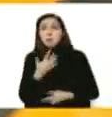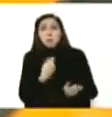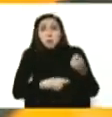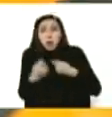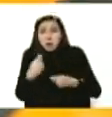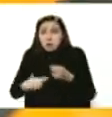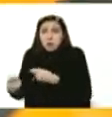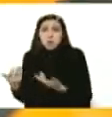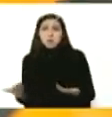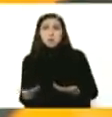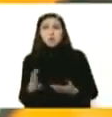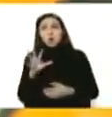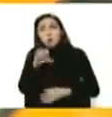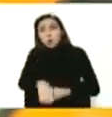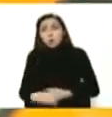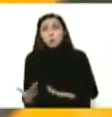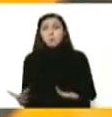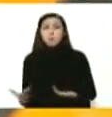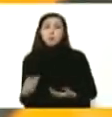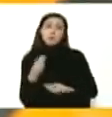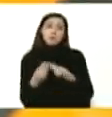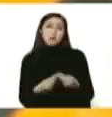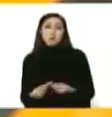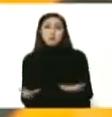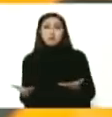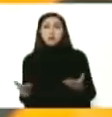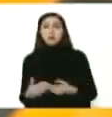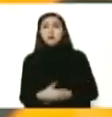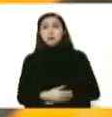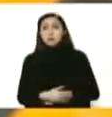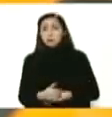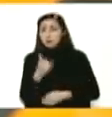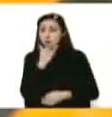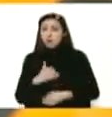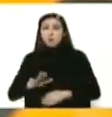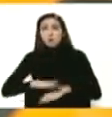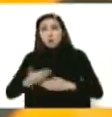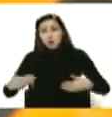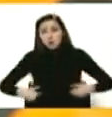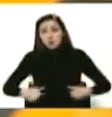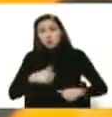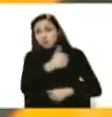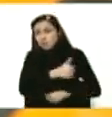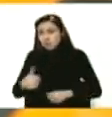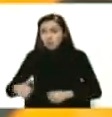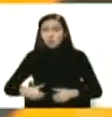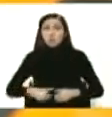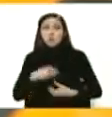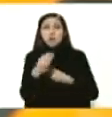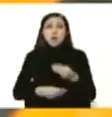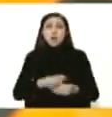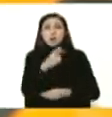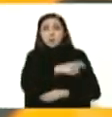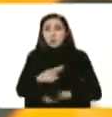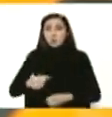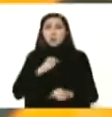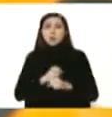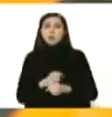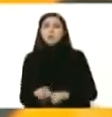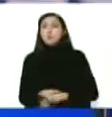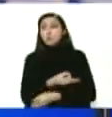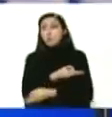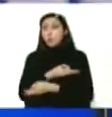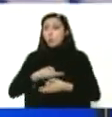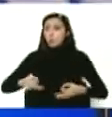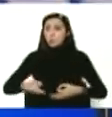mala decisión en una compra puede dar al traste con el esfuerzo operativo que realizan los trabajadores y las trabajadoras. Esa es la primera. Correcto.